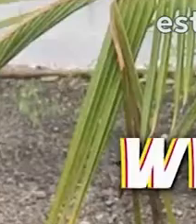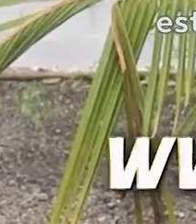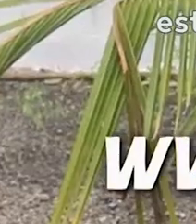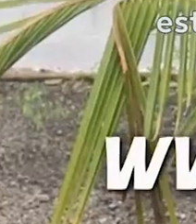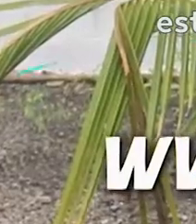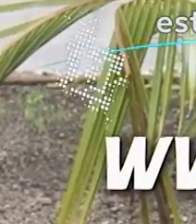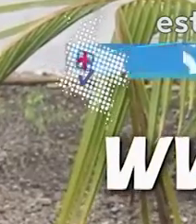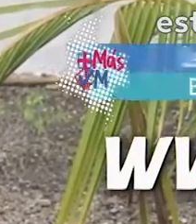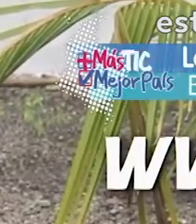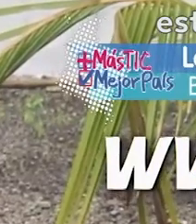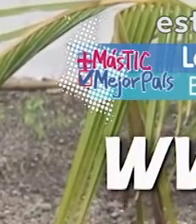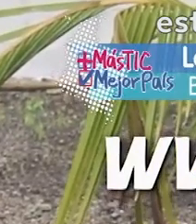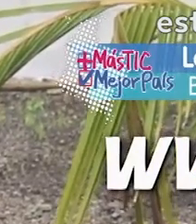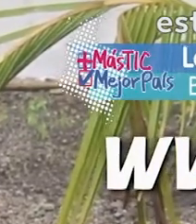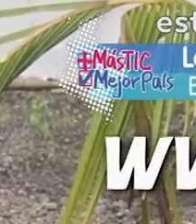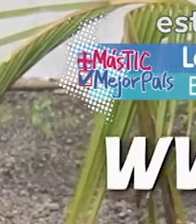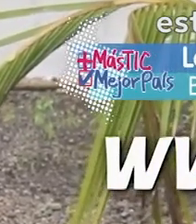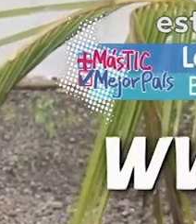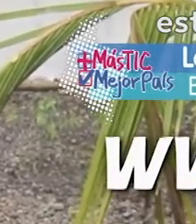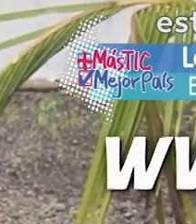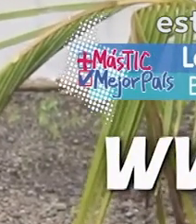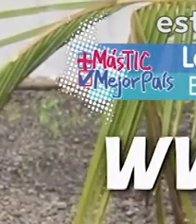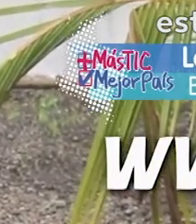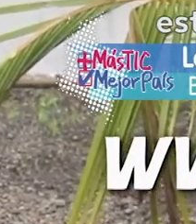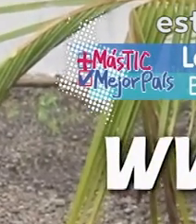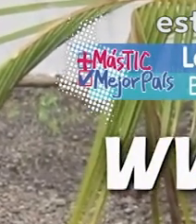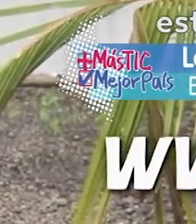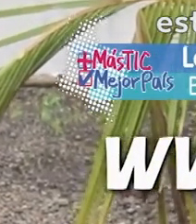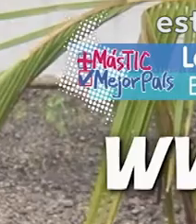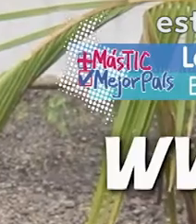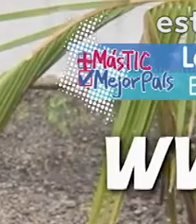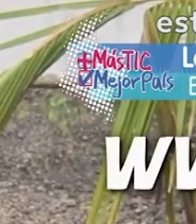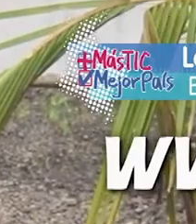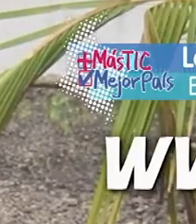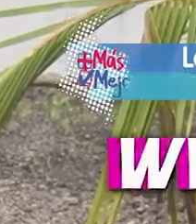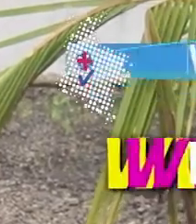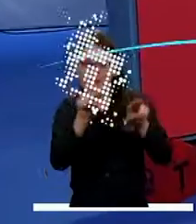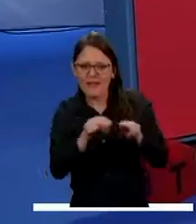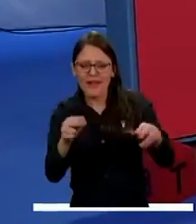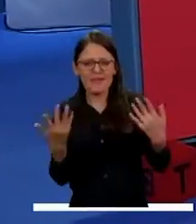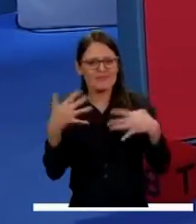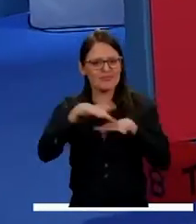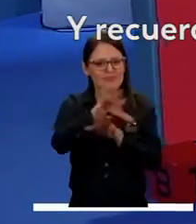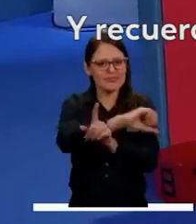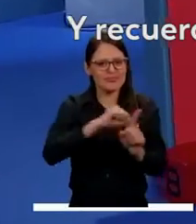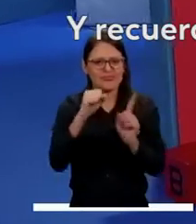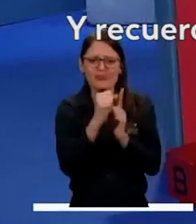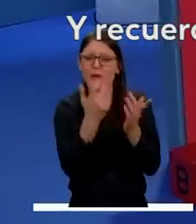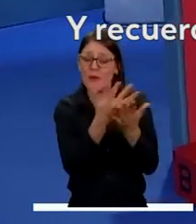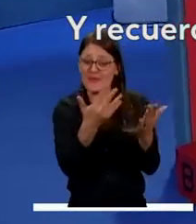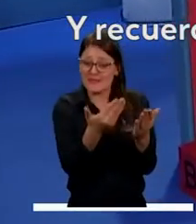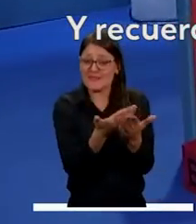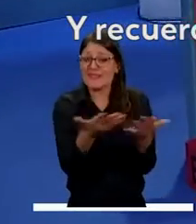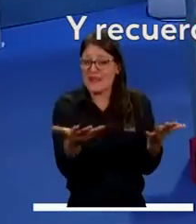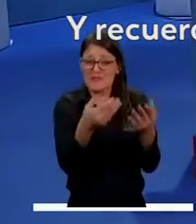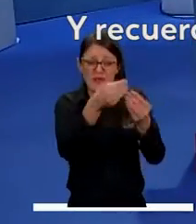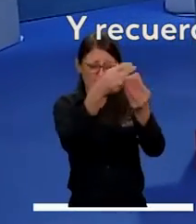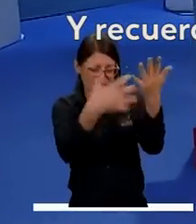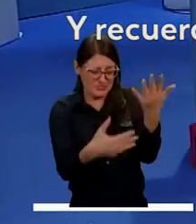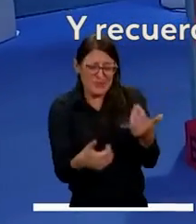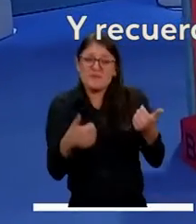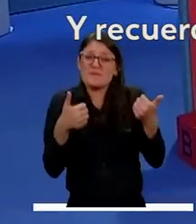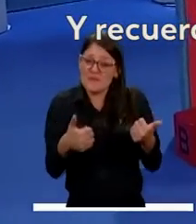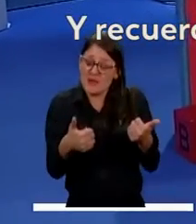Gracias, Ministerio de las TIC, por brindarme este conocimiento para protegerme de las redes sociales. Y recuerden que